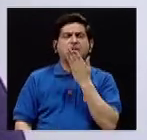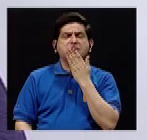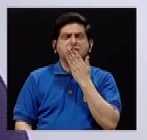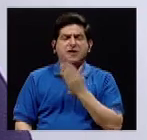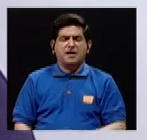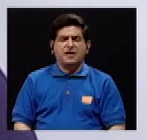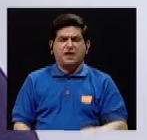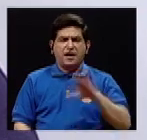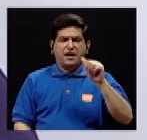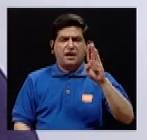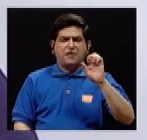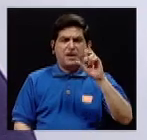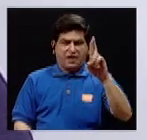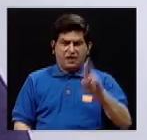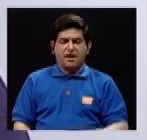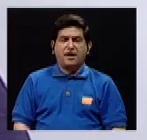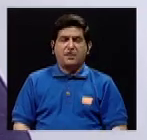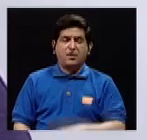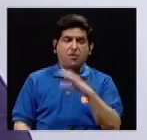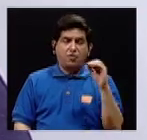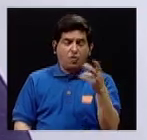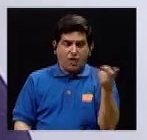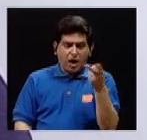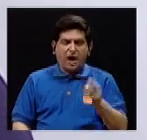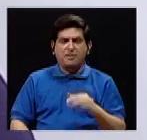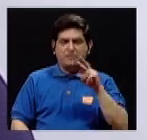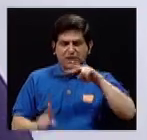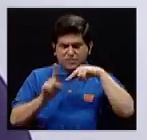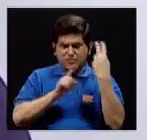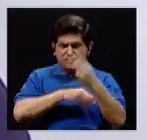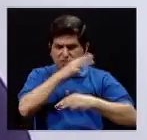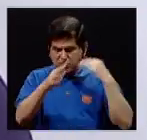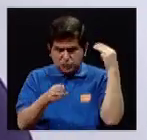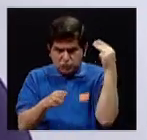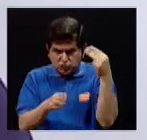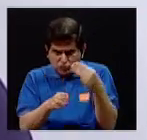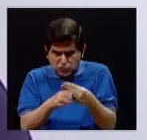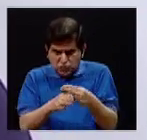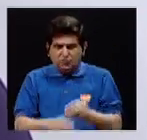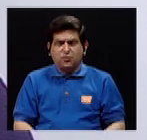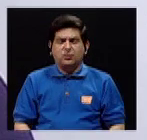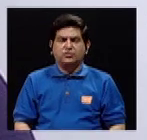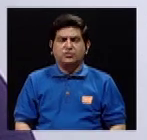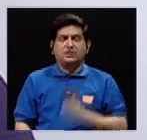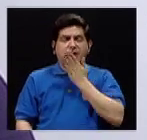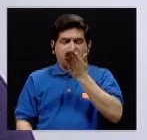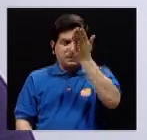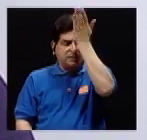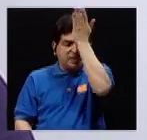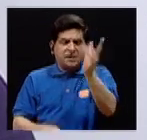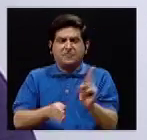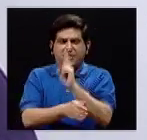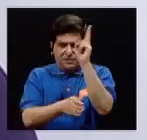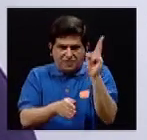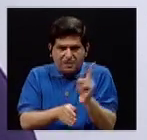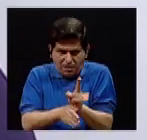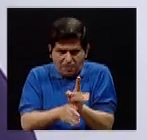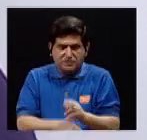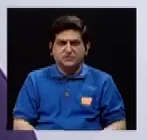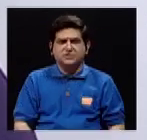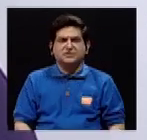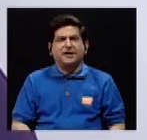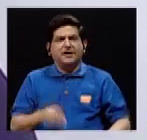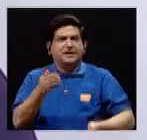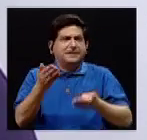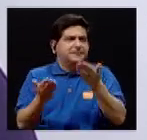cabecares bueno que la cosmovisión bribri y cabecar que es muy parecida verdad la cosmovisión talaman queña utiliza eh